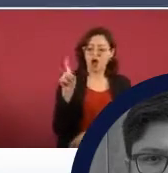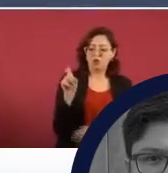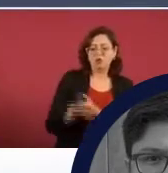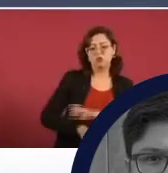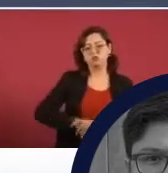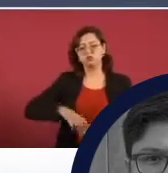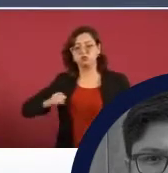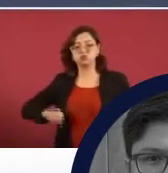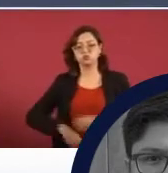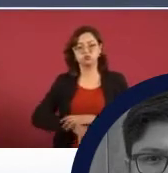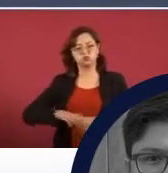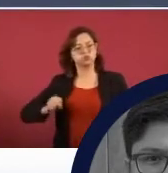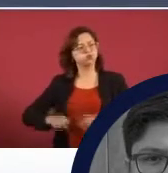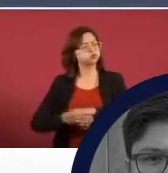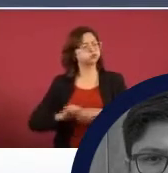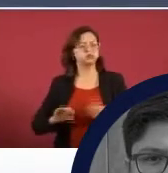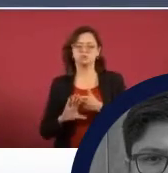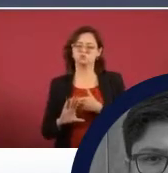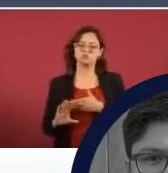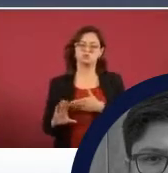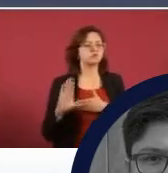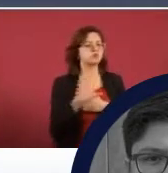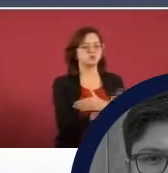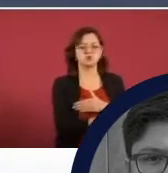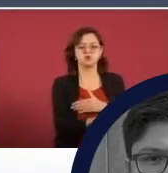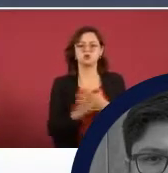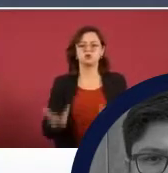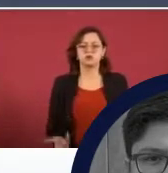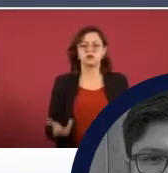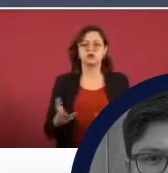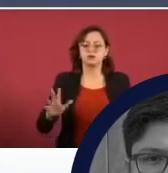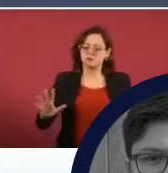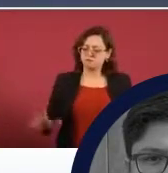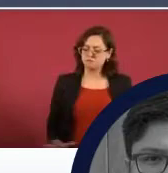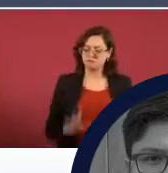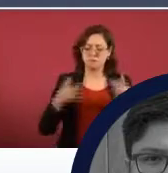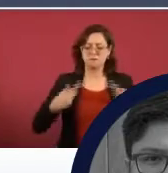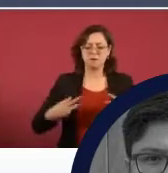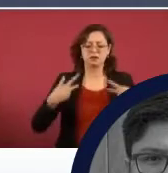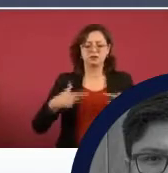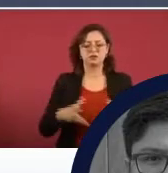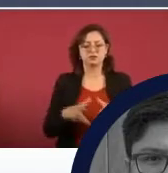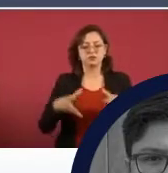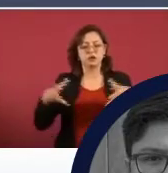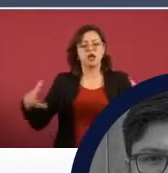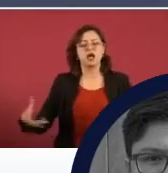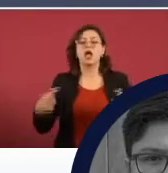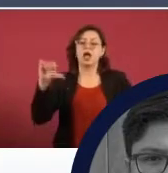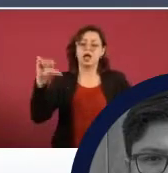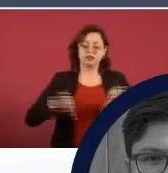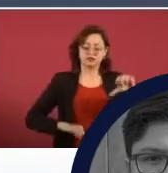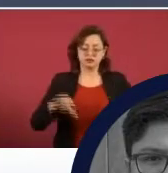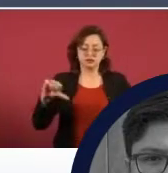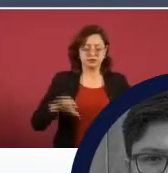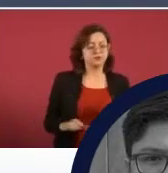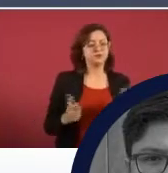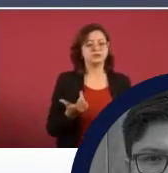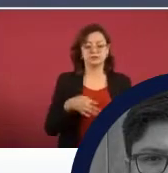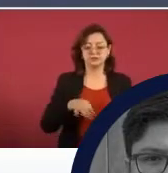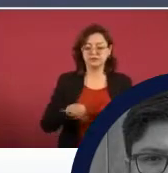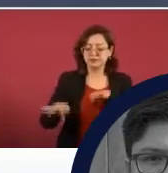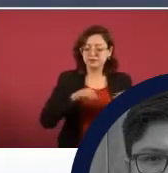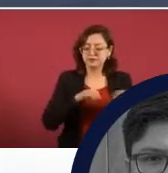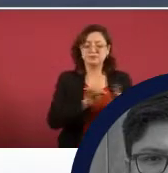un artículo hace poco donde decía que nos hemos ocupado, parafraseando a Marx, pero al